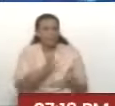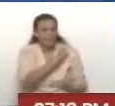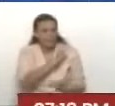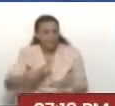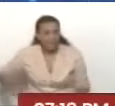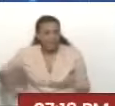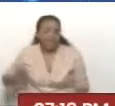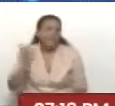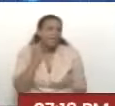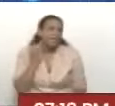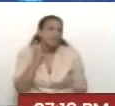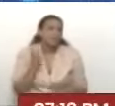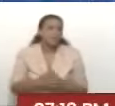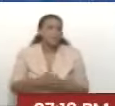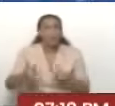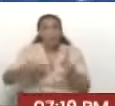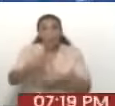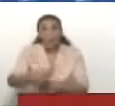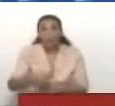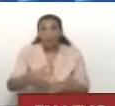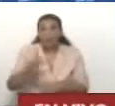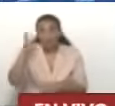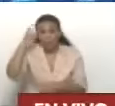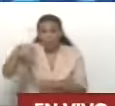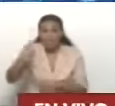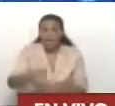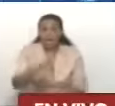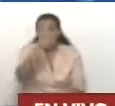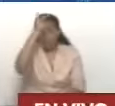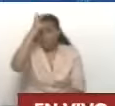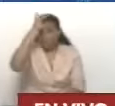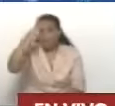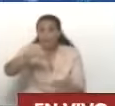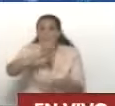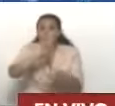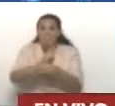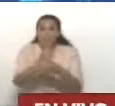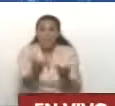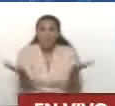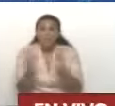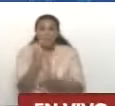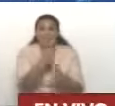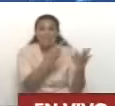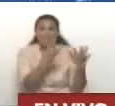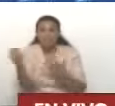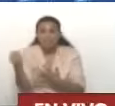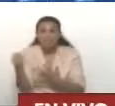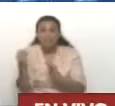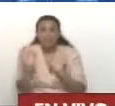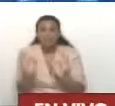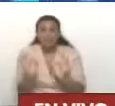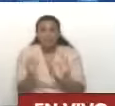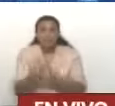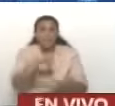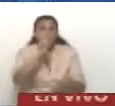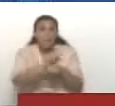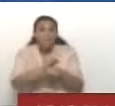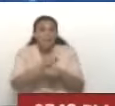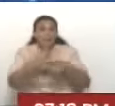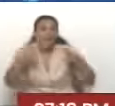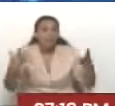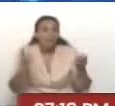Y al otro día fuimos a Falcón a entregar la primera obra de 70 grandes